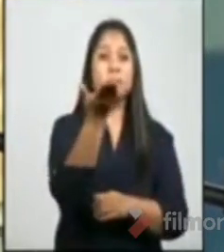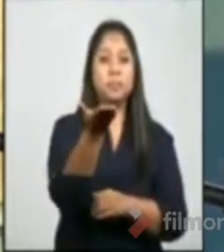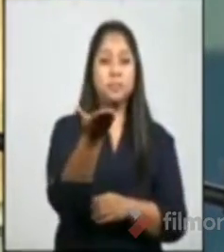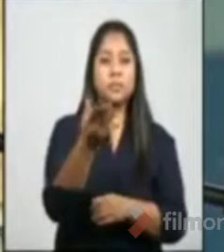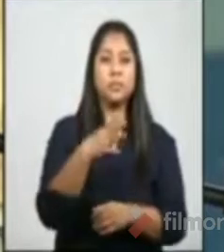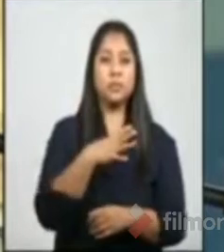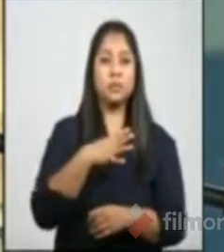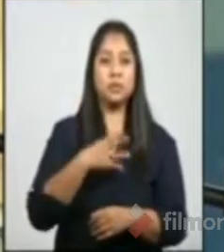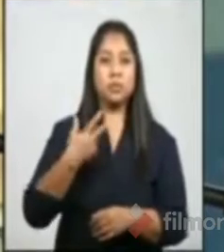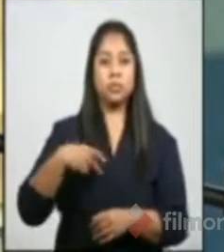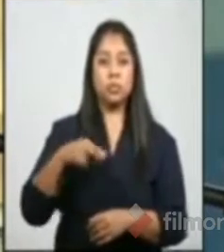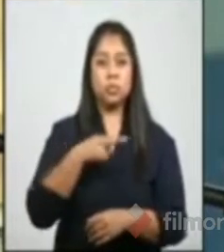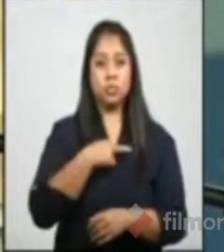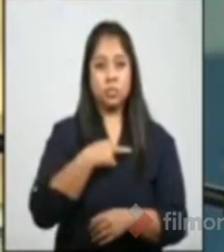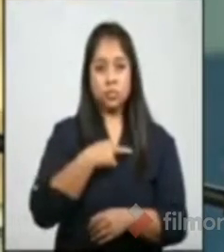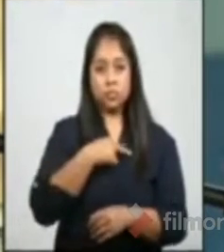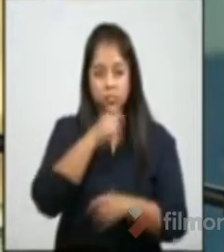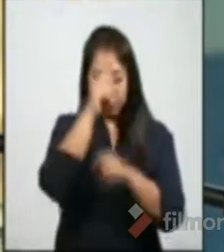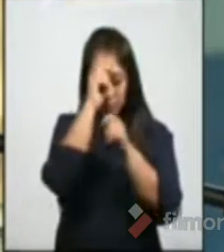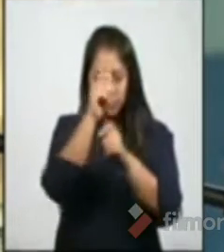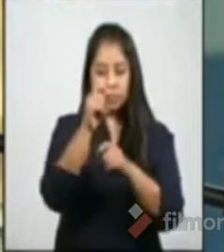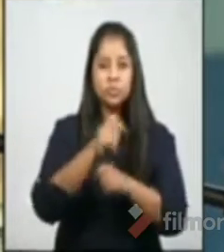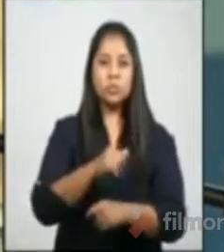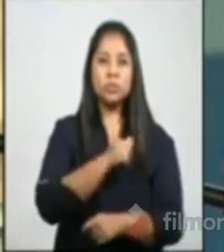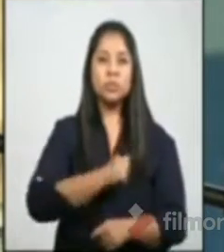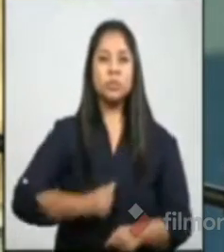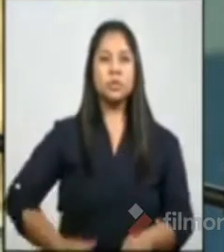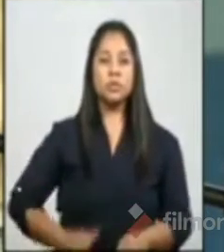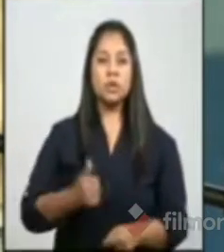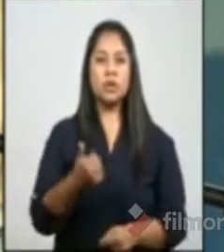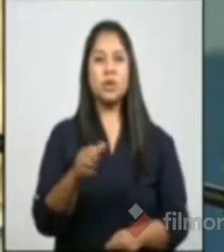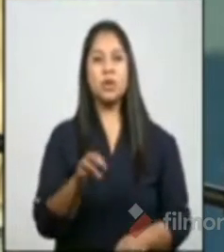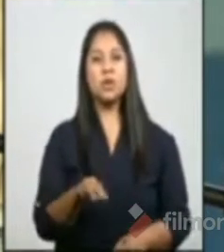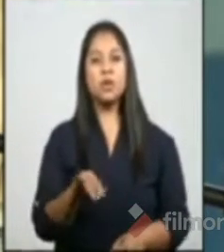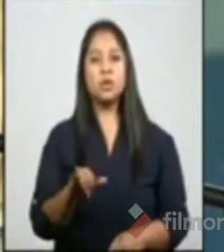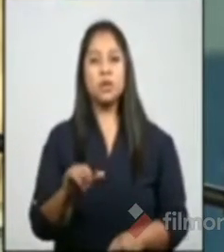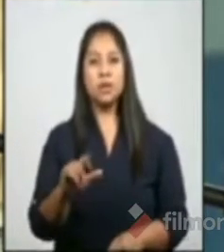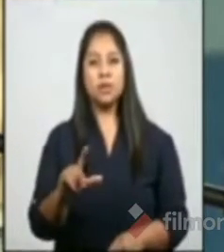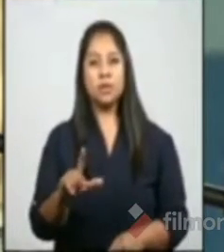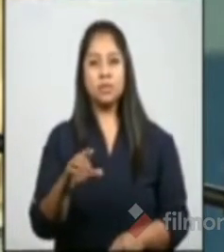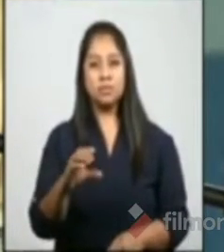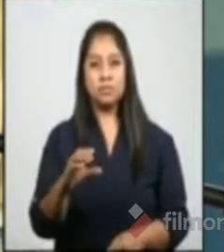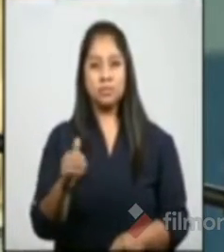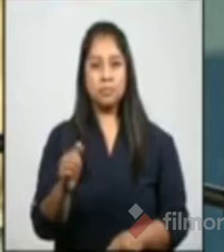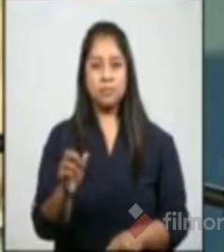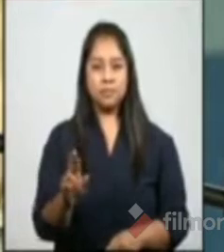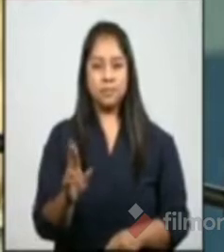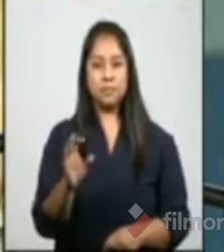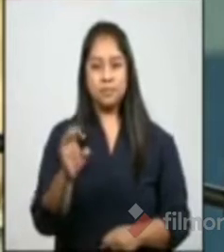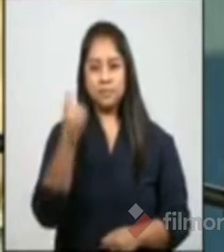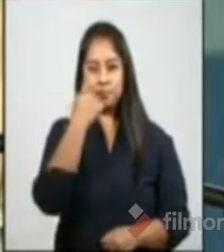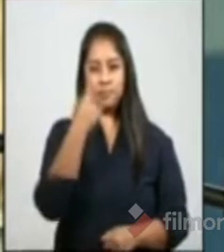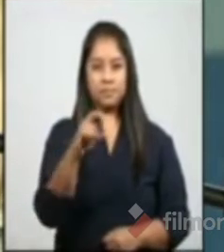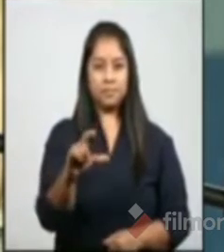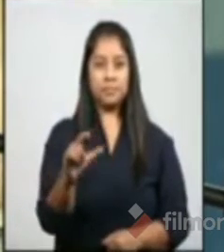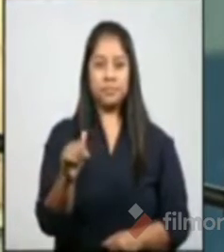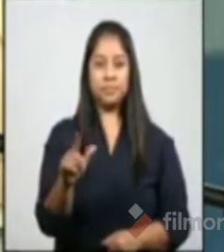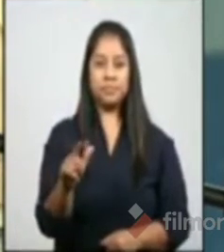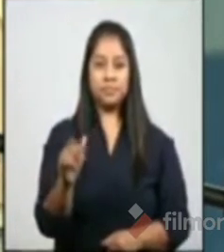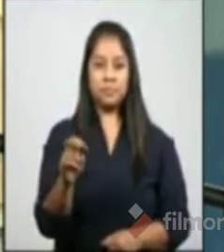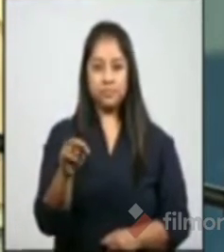de nuestro respetable señor alcalde Amílcar Escalante, que fueron oídas sus